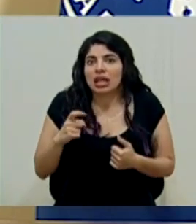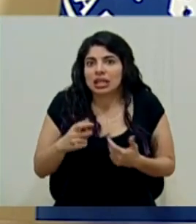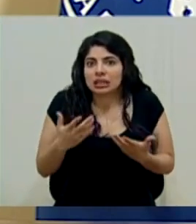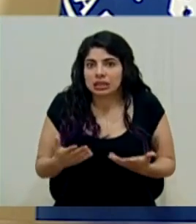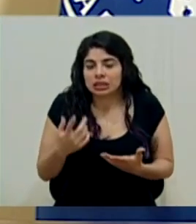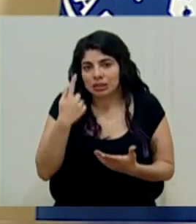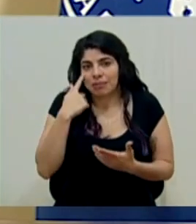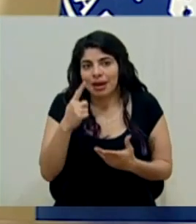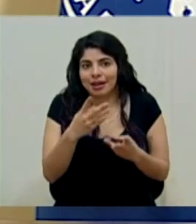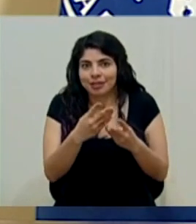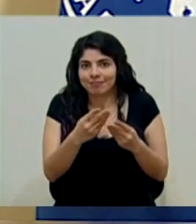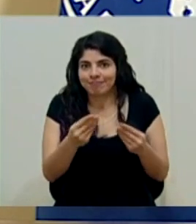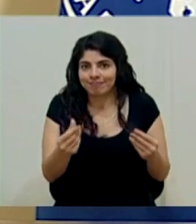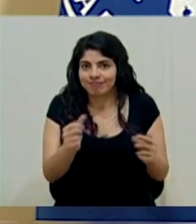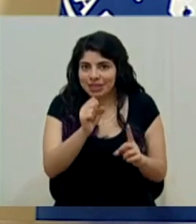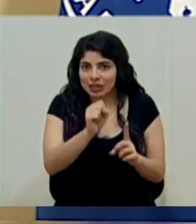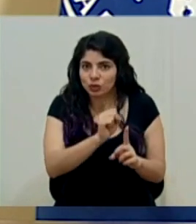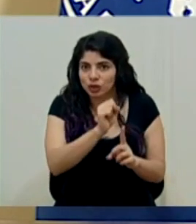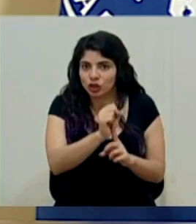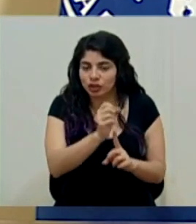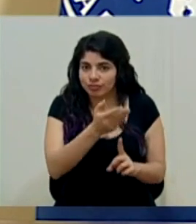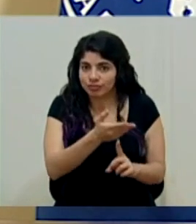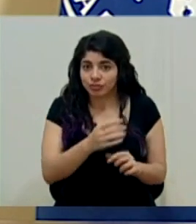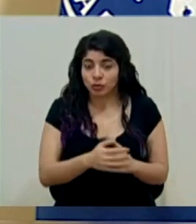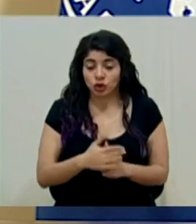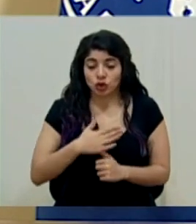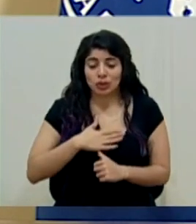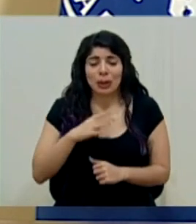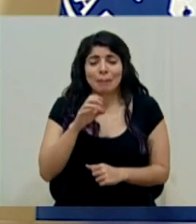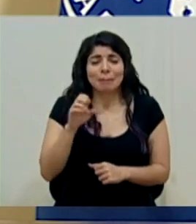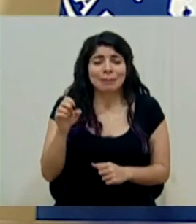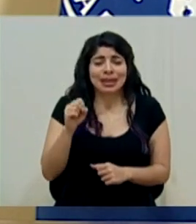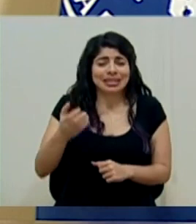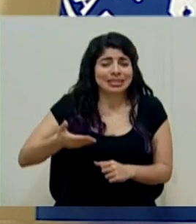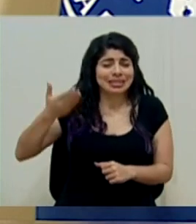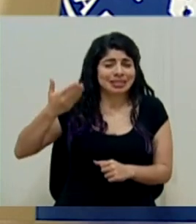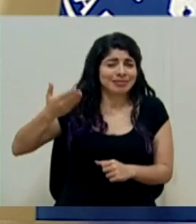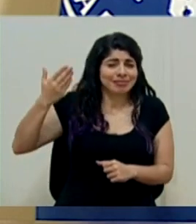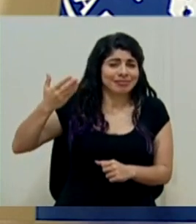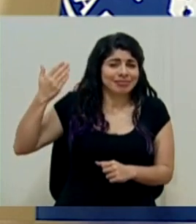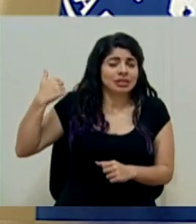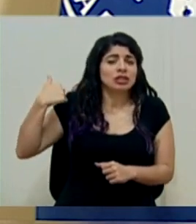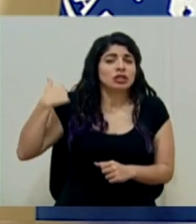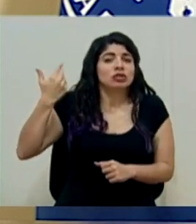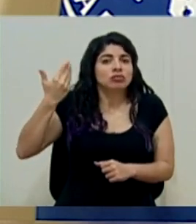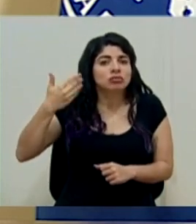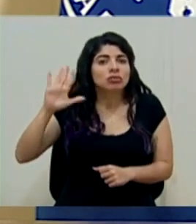salir de esta situación. Yo, desde meses atrás,